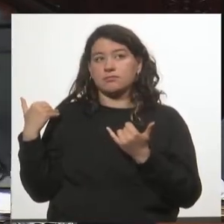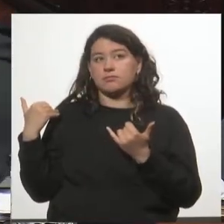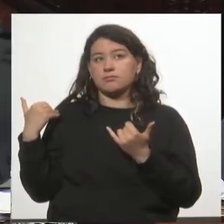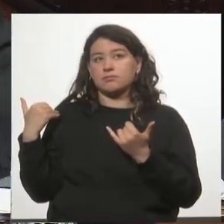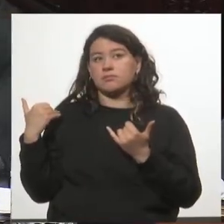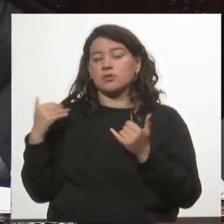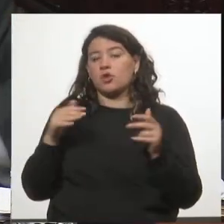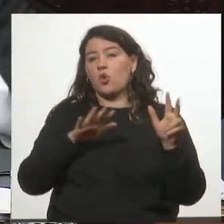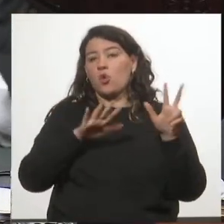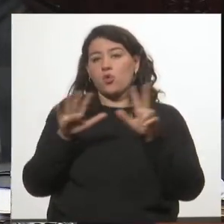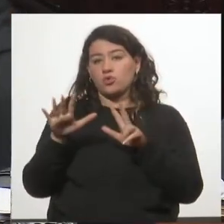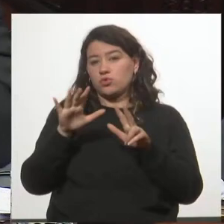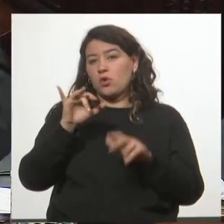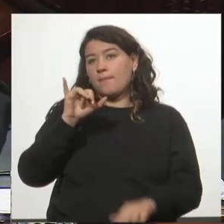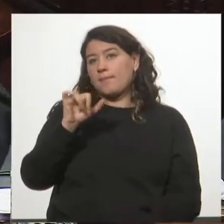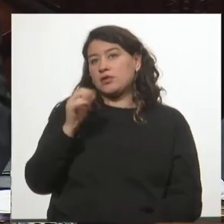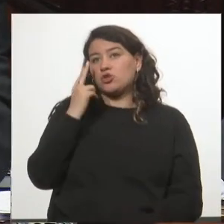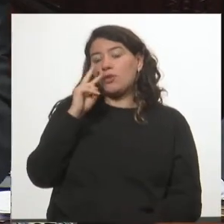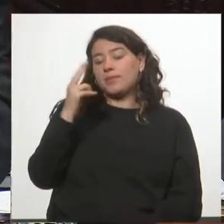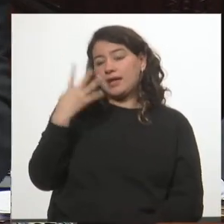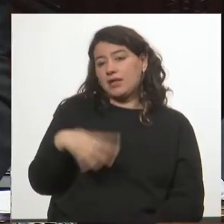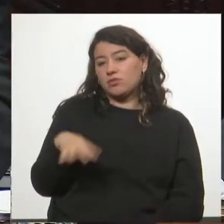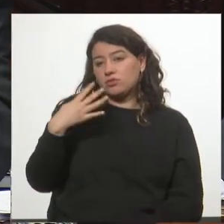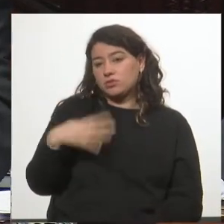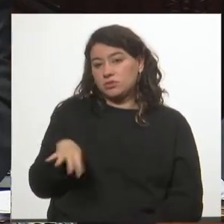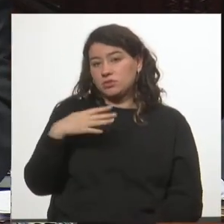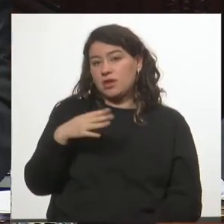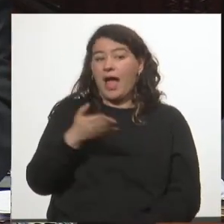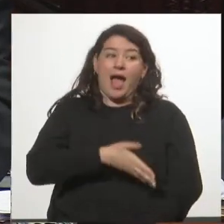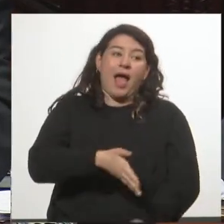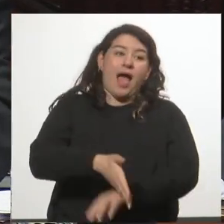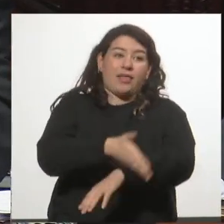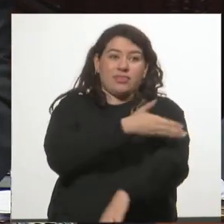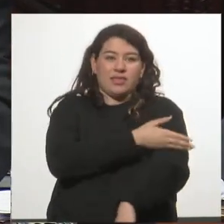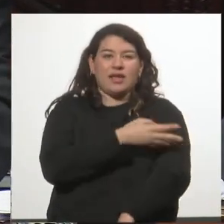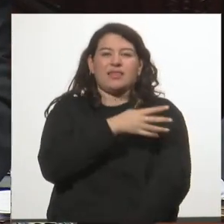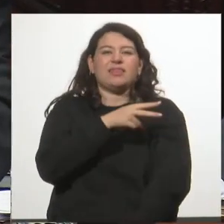8 de mayo de 2014 era teniente